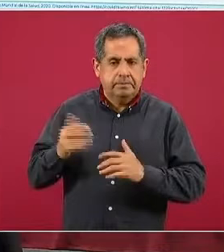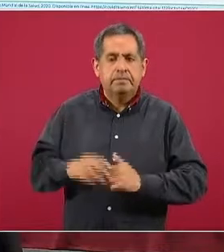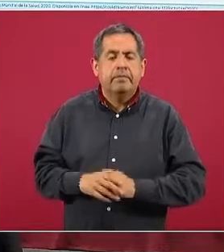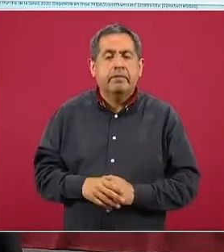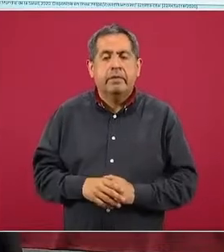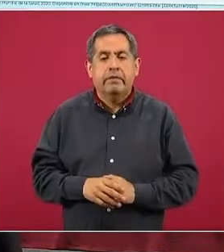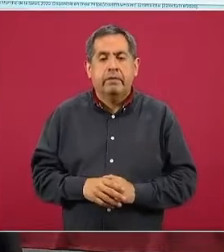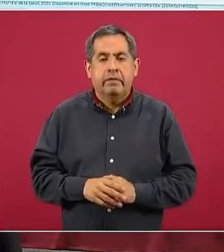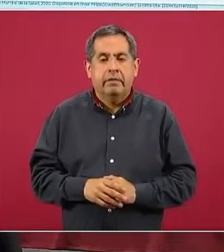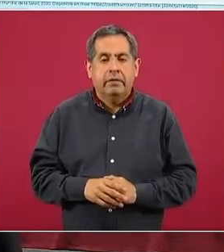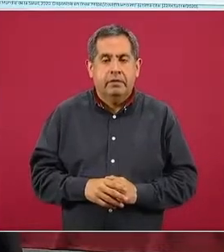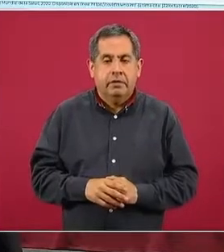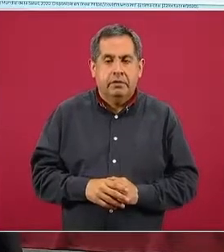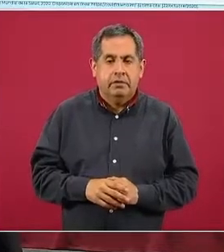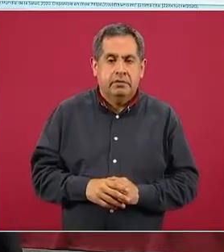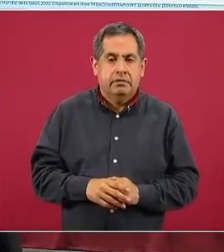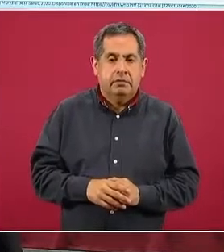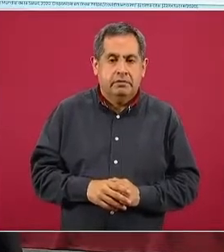por favor.